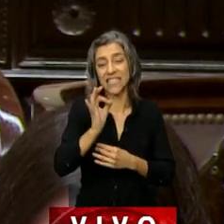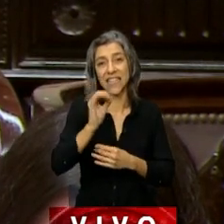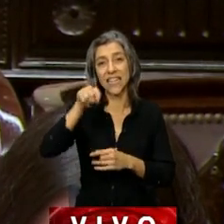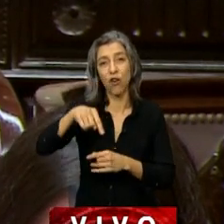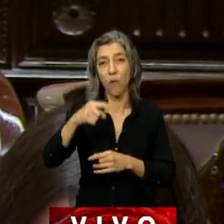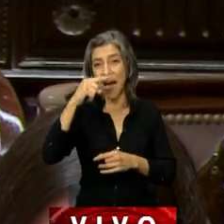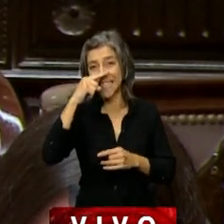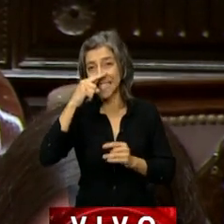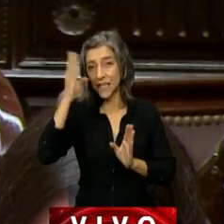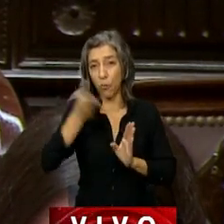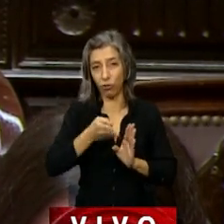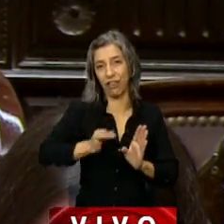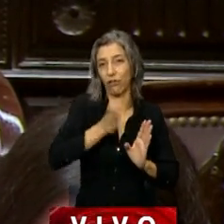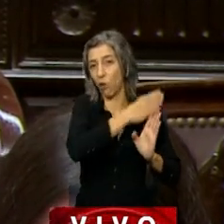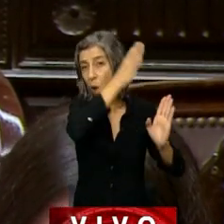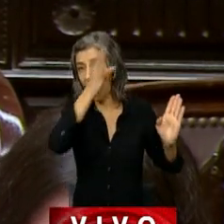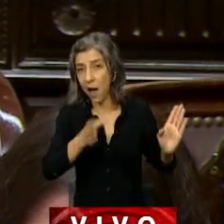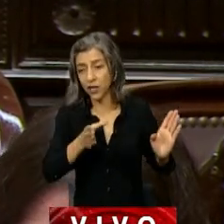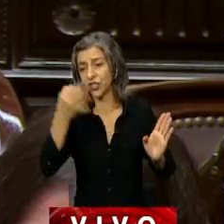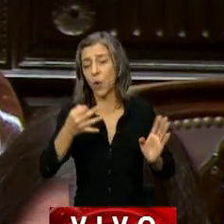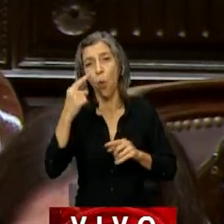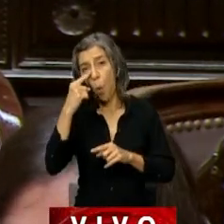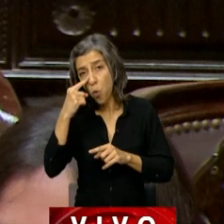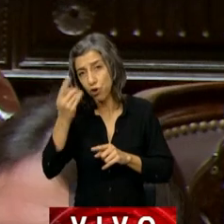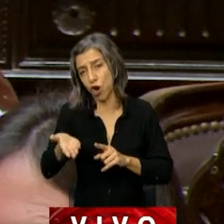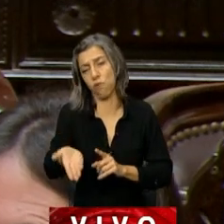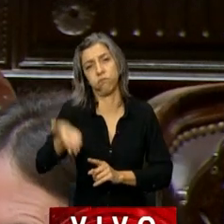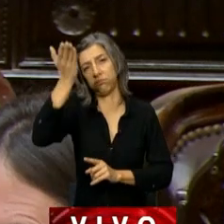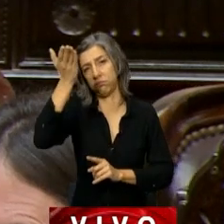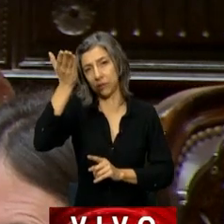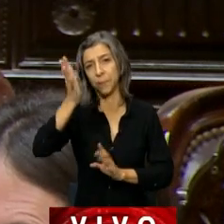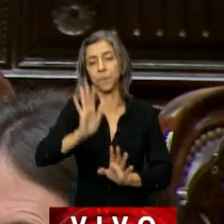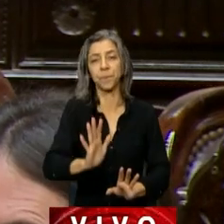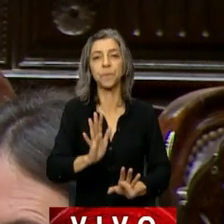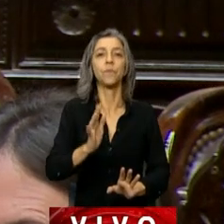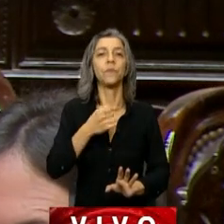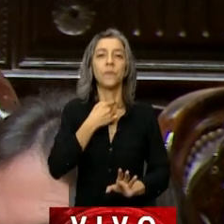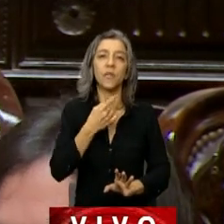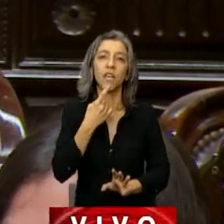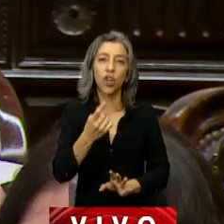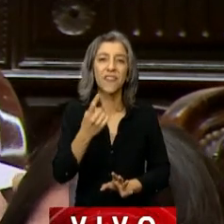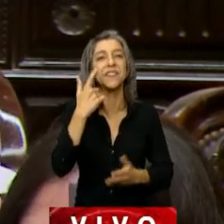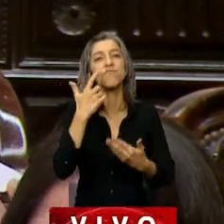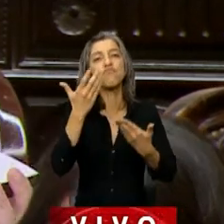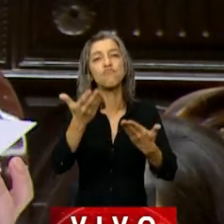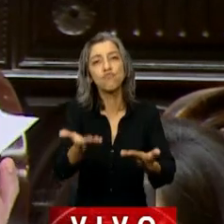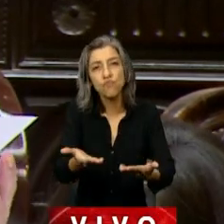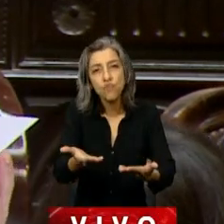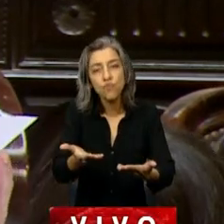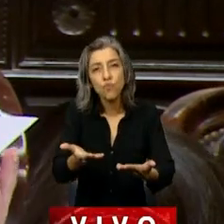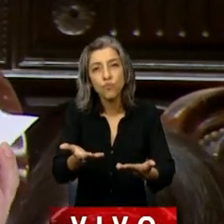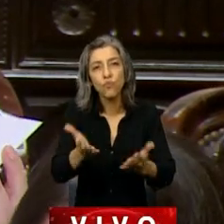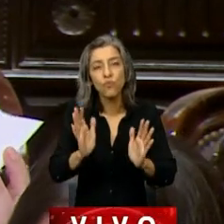interanual y que en junio seguramente va a ser superior. Pero quiero decir y mostrar lo